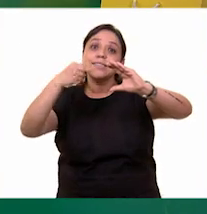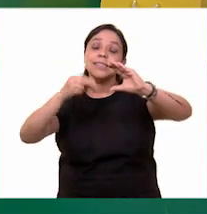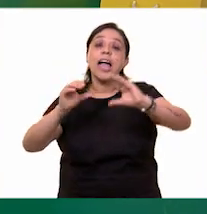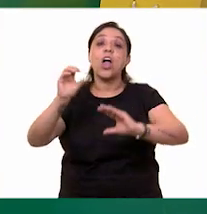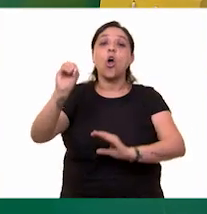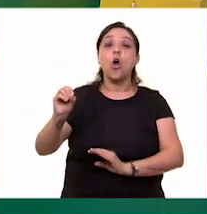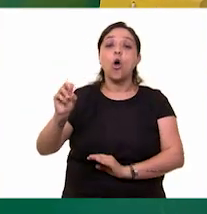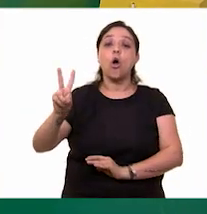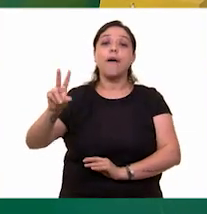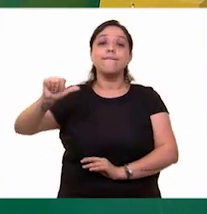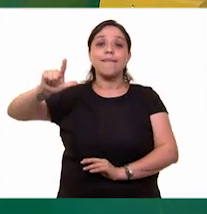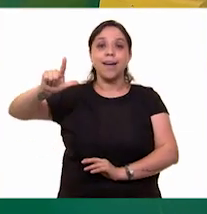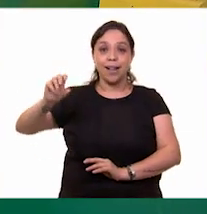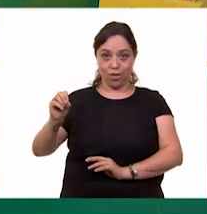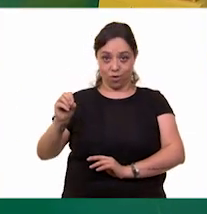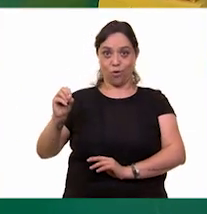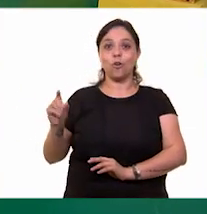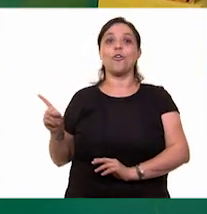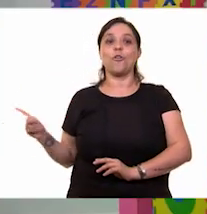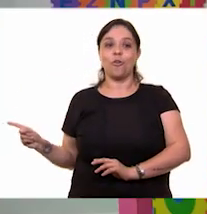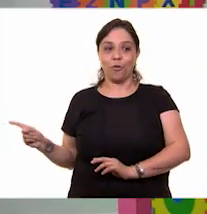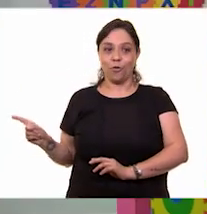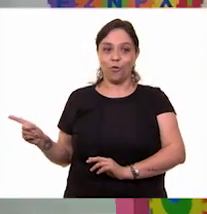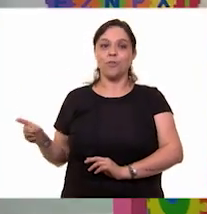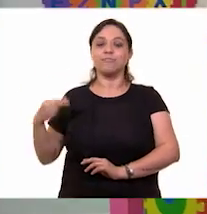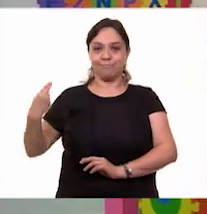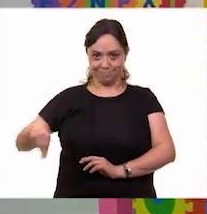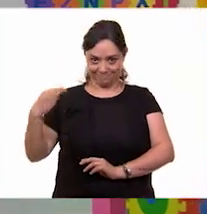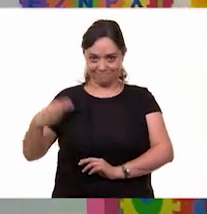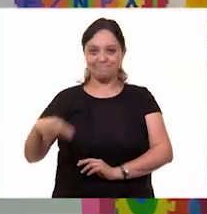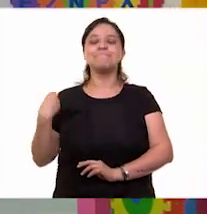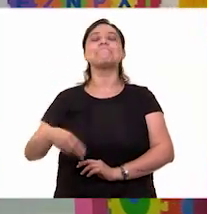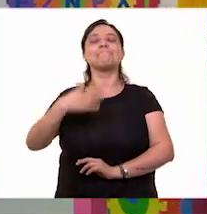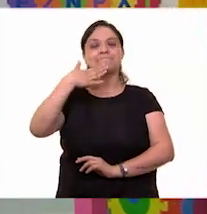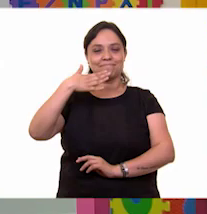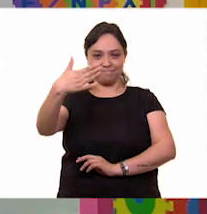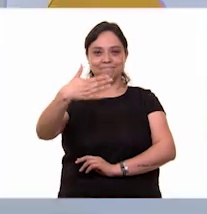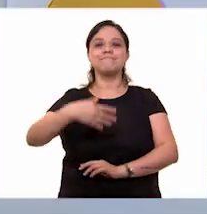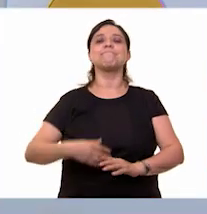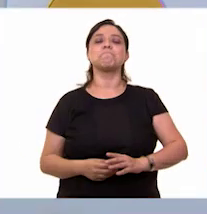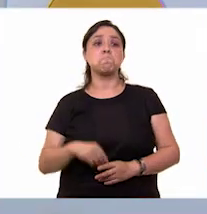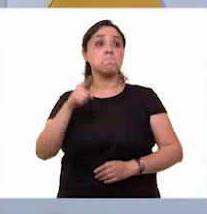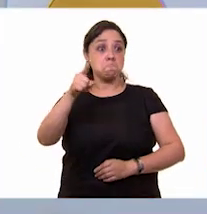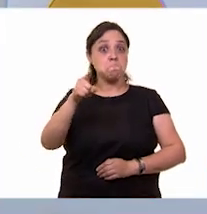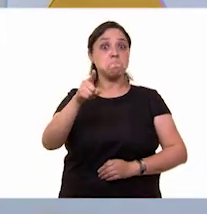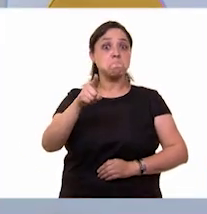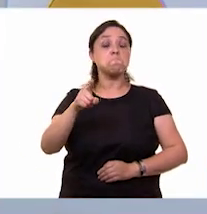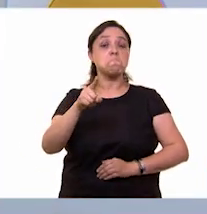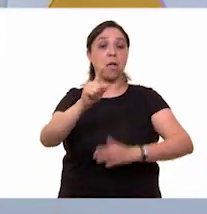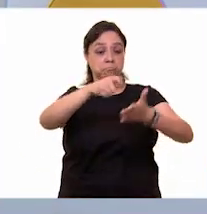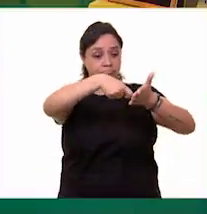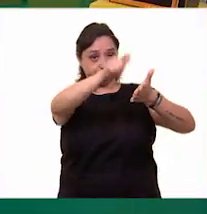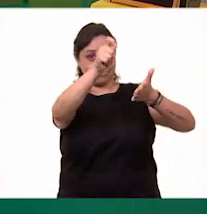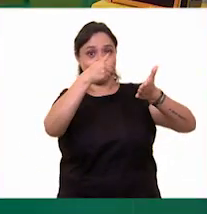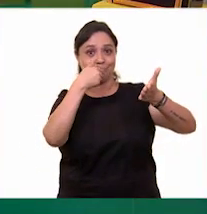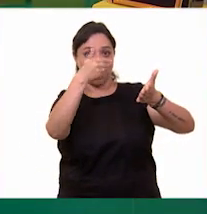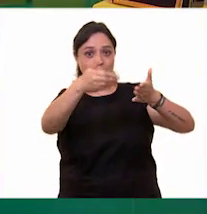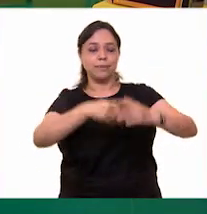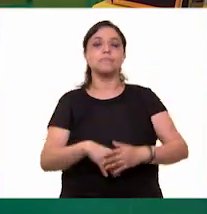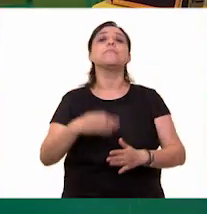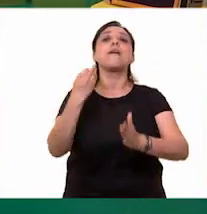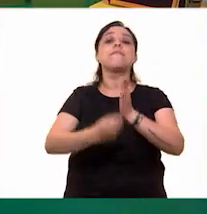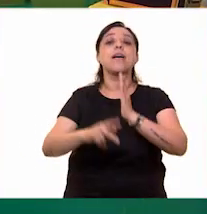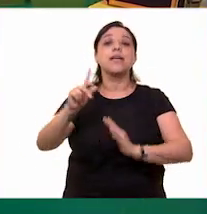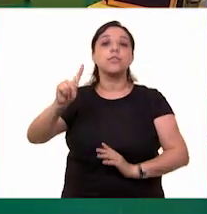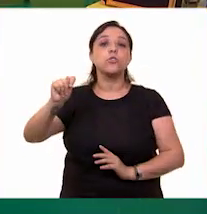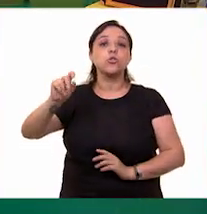óvalo. ¡Excelente! Es un óvalo. Entonces, ella también cumple con esta característica. ¿Y Tomás?